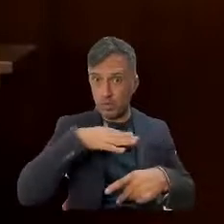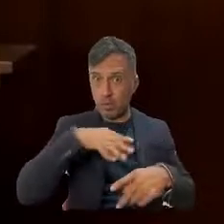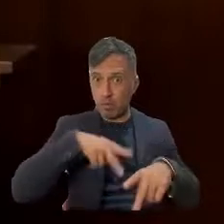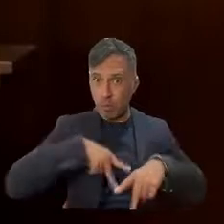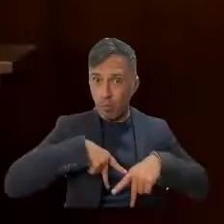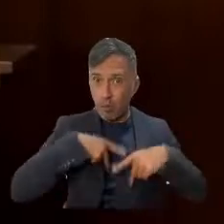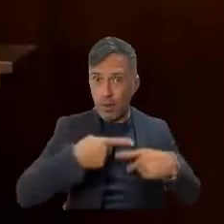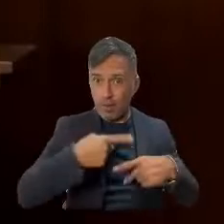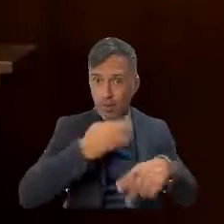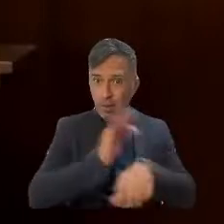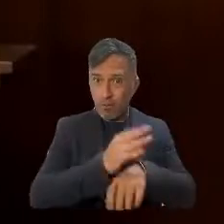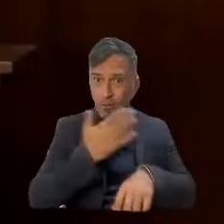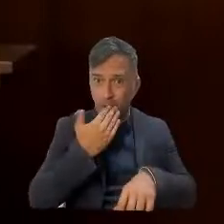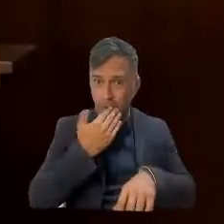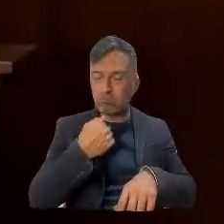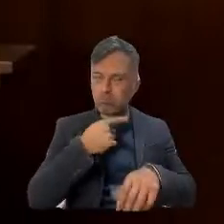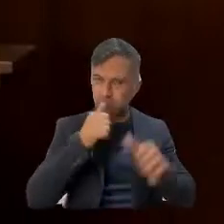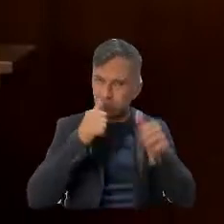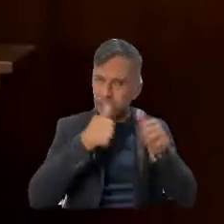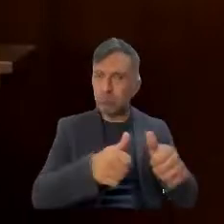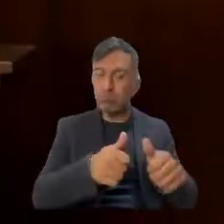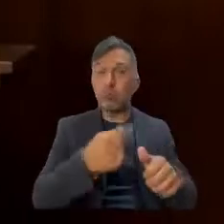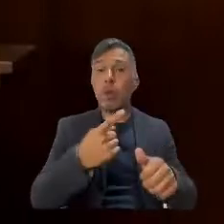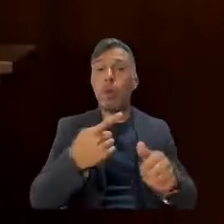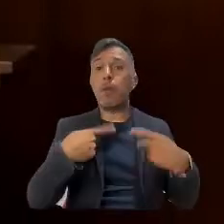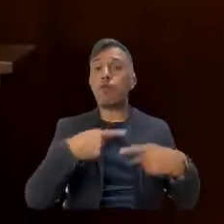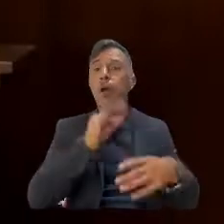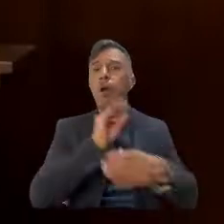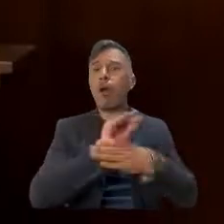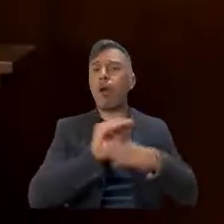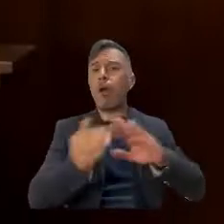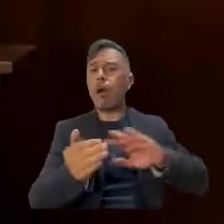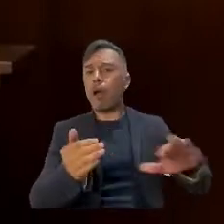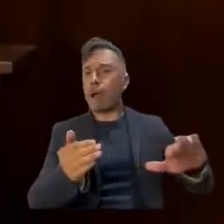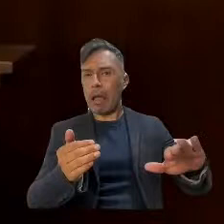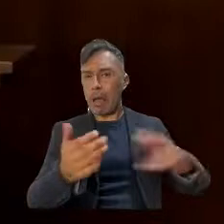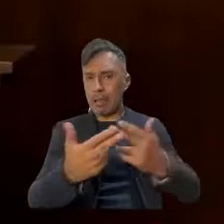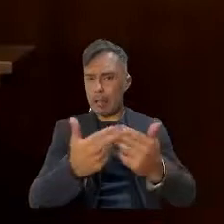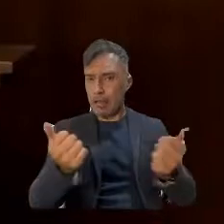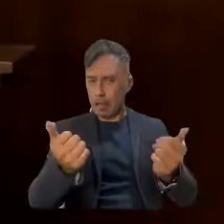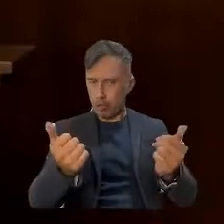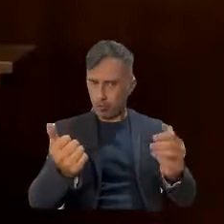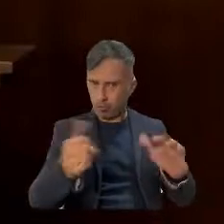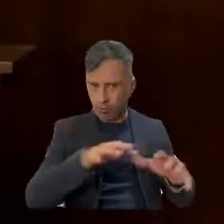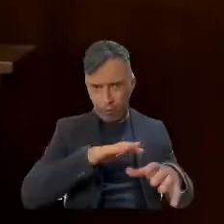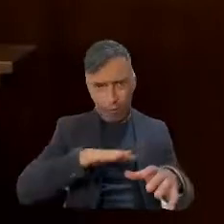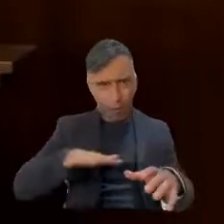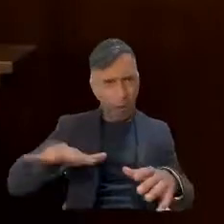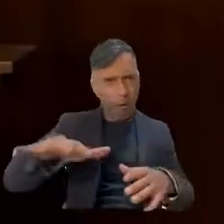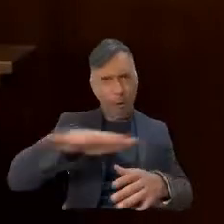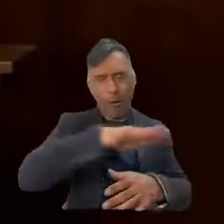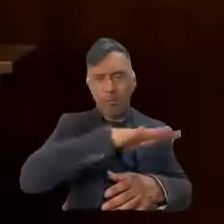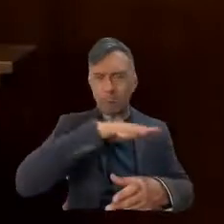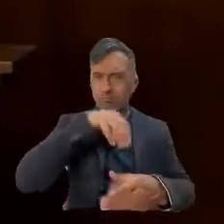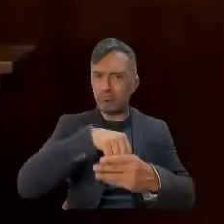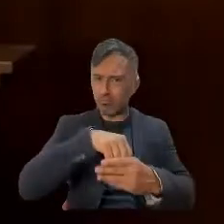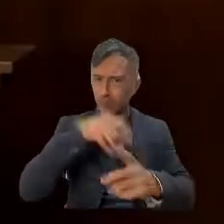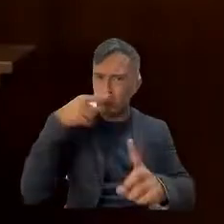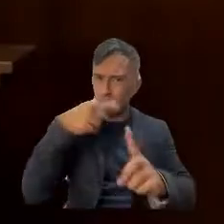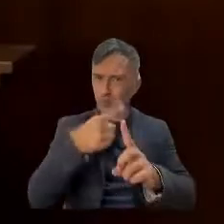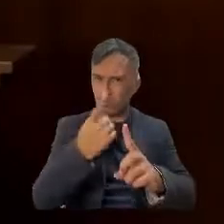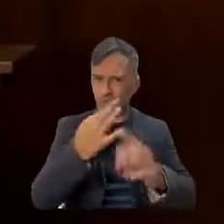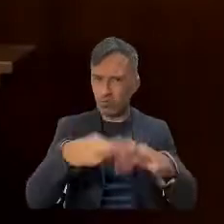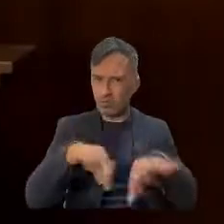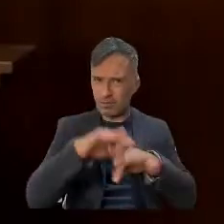nadie es uno de nuestros principios, pero sobre todo, siempre ver por los abandonados y por los que menos